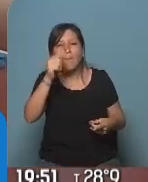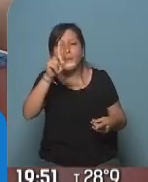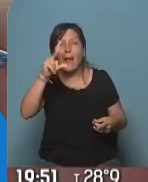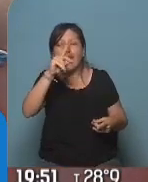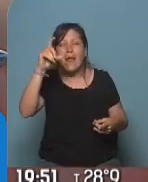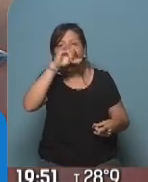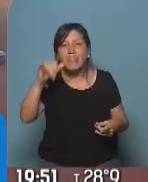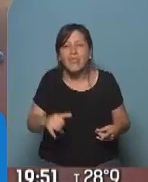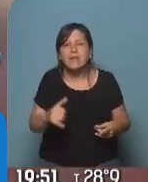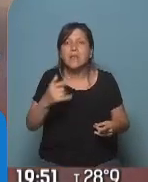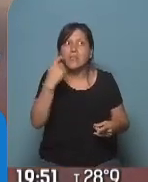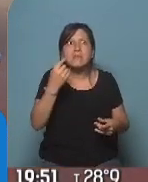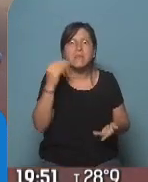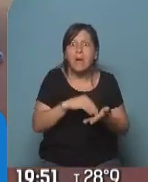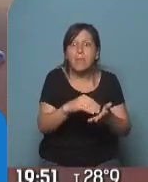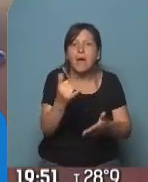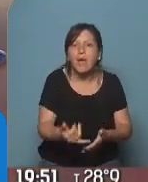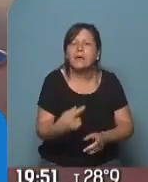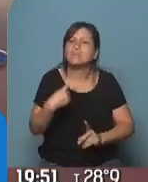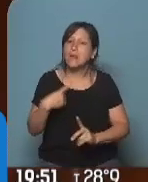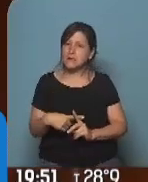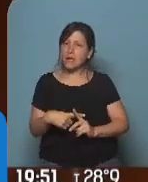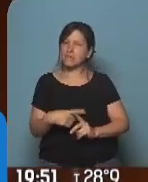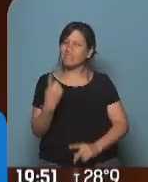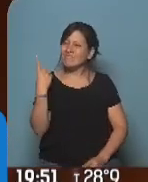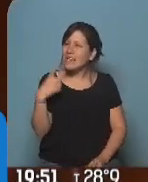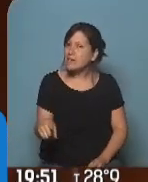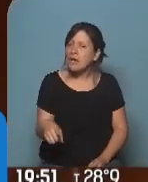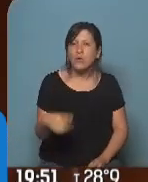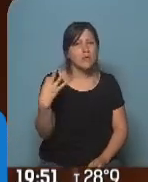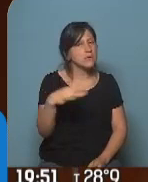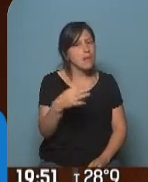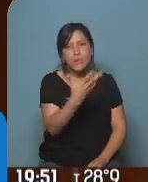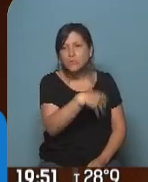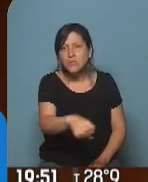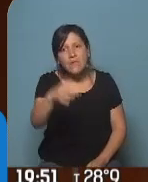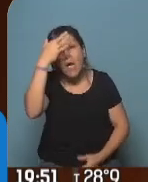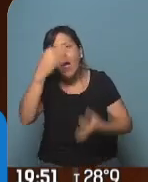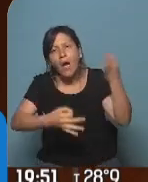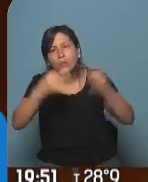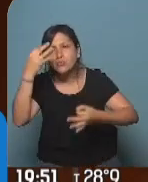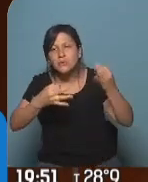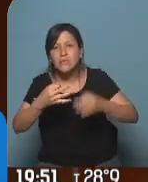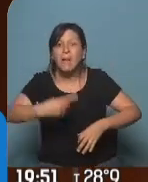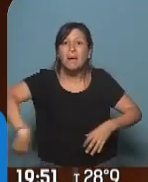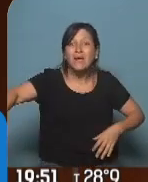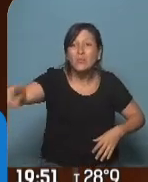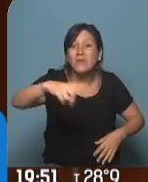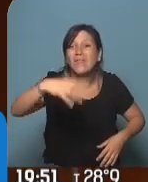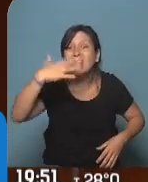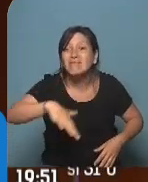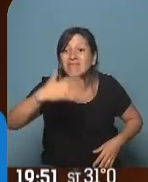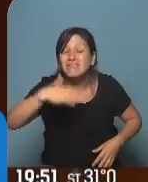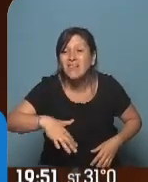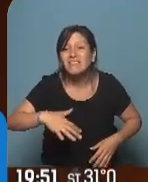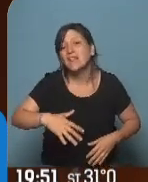entonces dita que dijo bueno esto esto es raro presente en la justicia rápidamente que para que la audiencia entienda hay una escucha desde